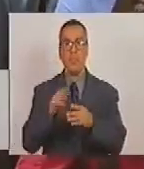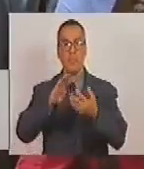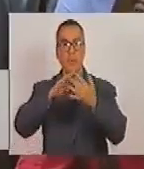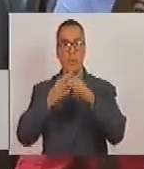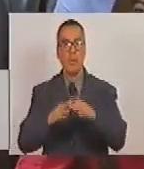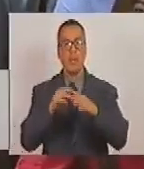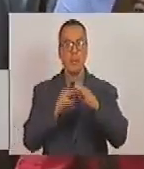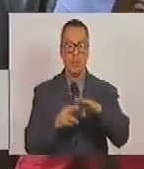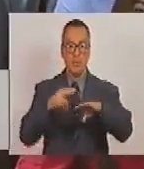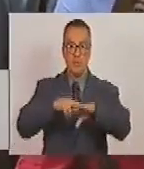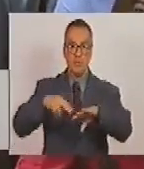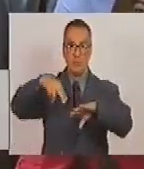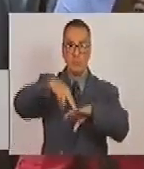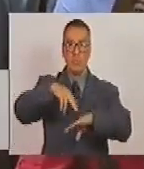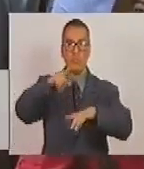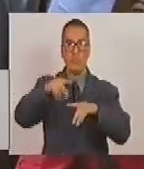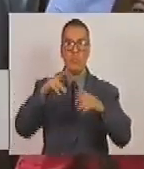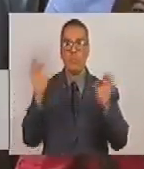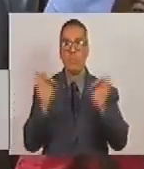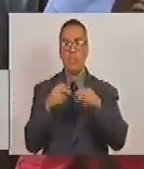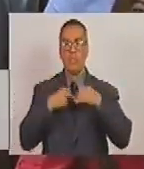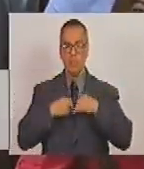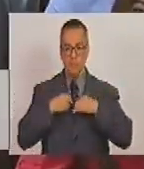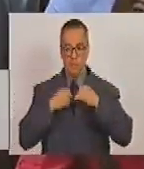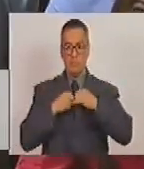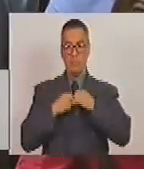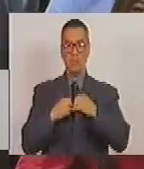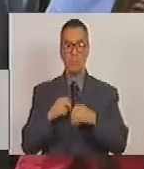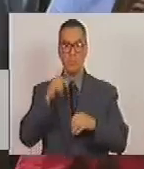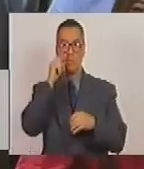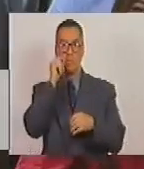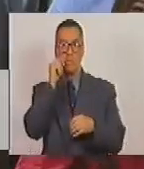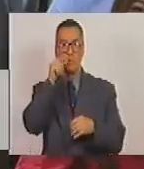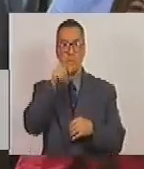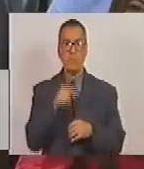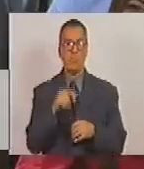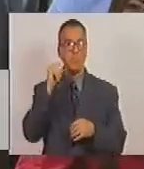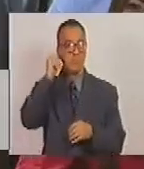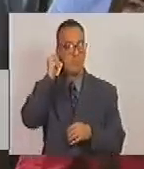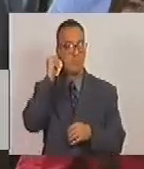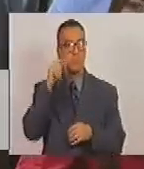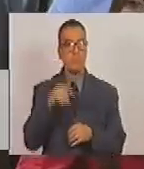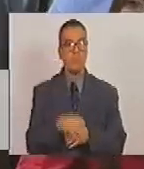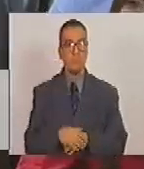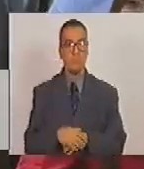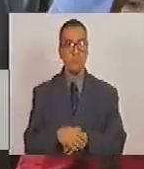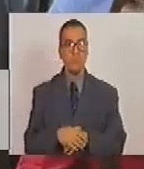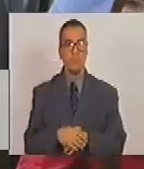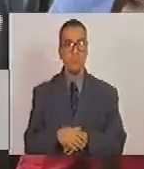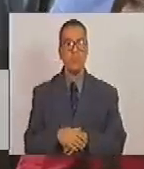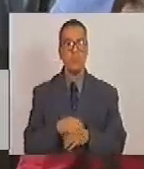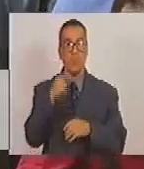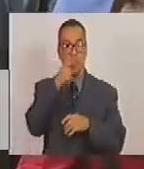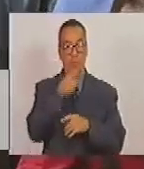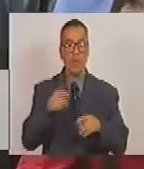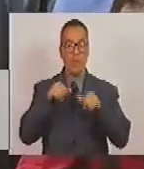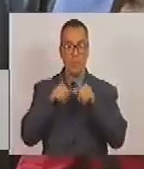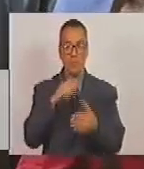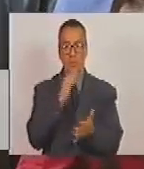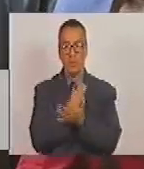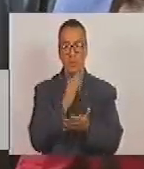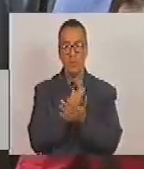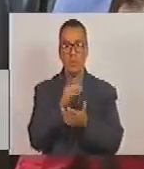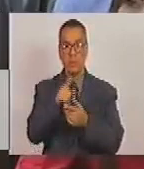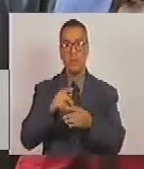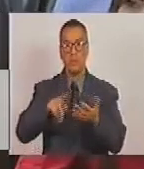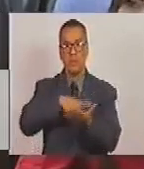pie, los descamisados, los hombres y mujeres que pueblan permanentemente